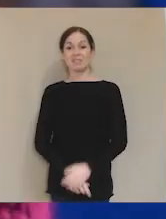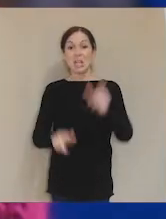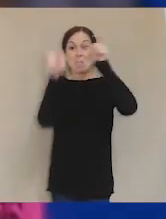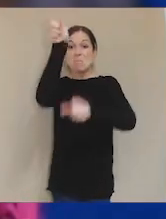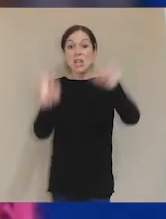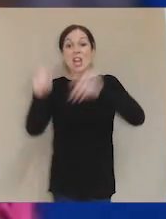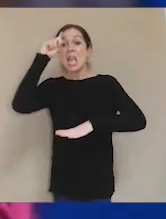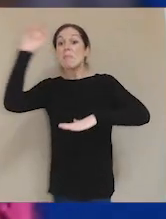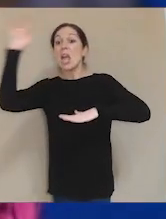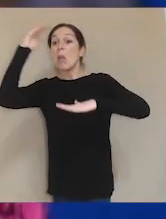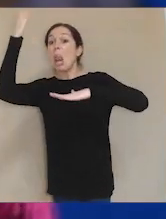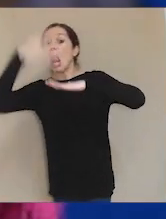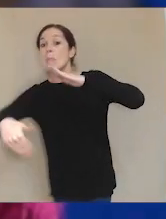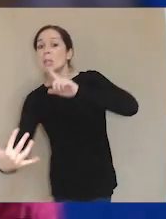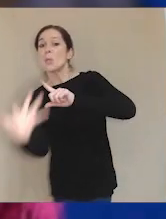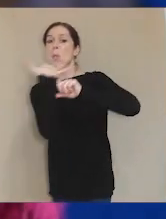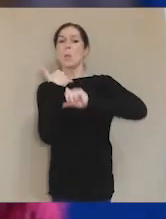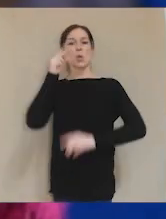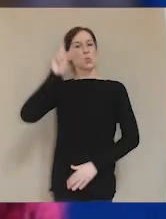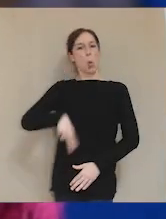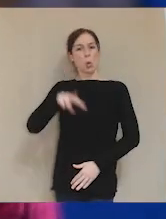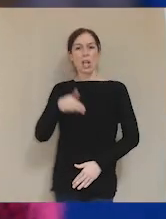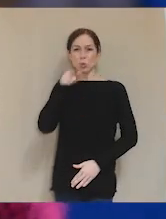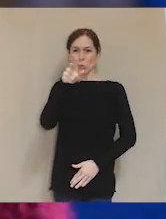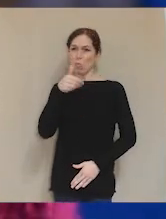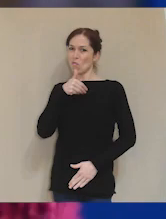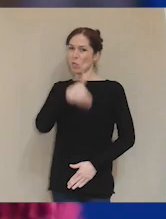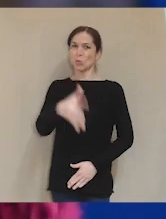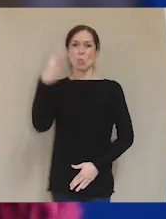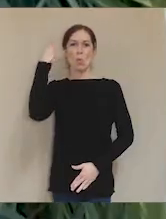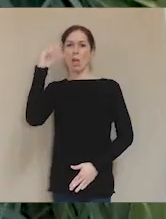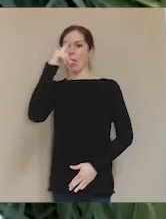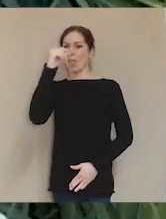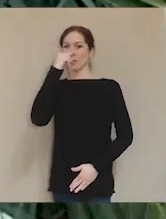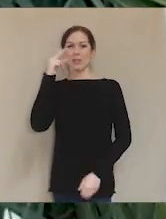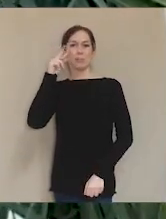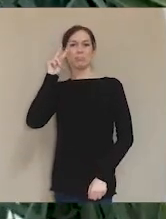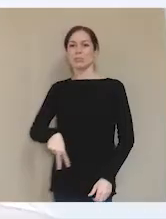según dante límite la imaginación limitada a los demás hazte científico